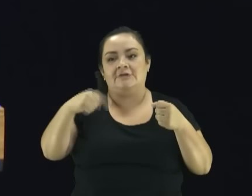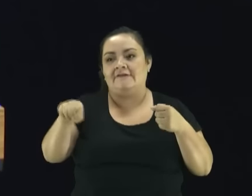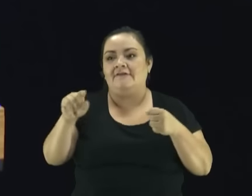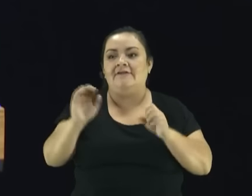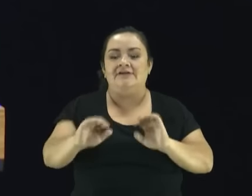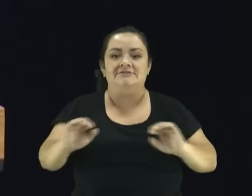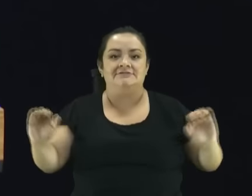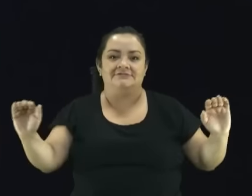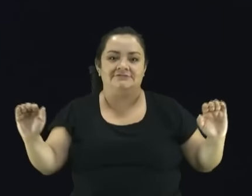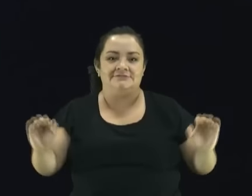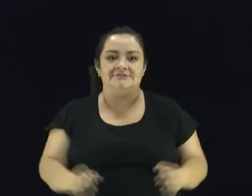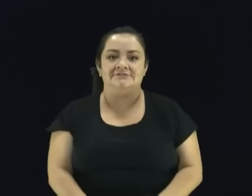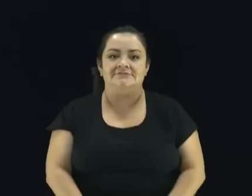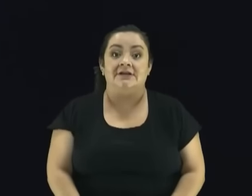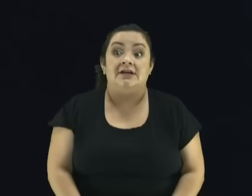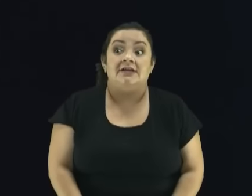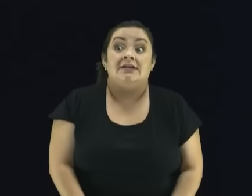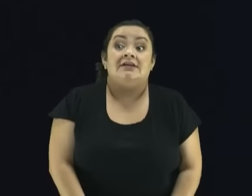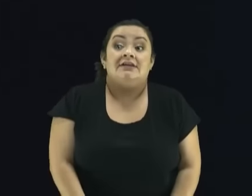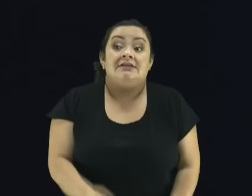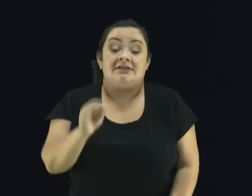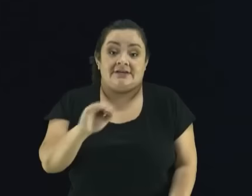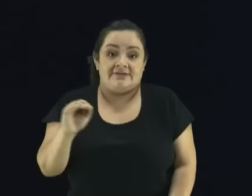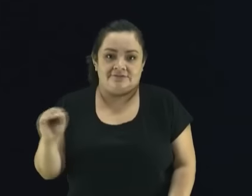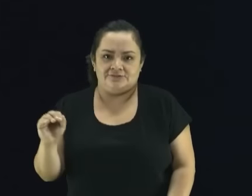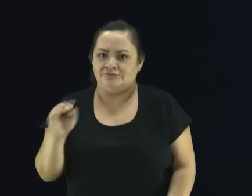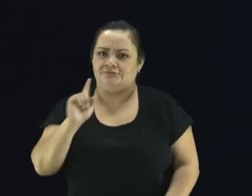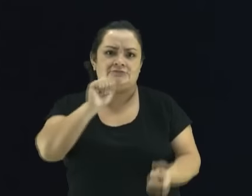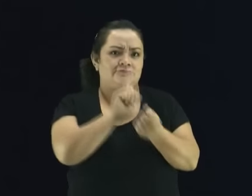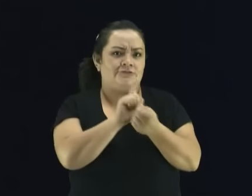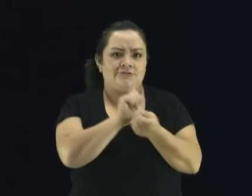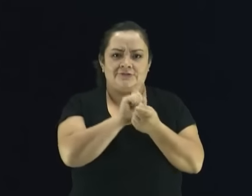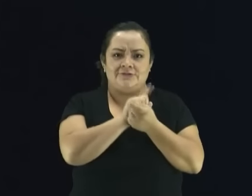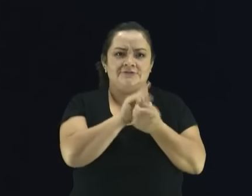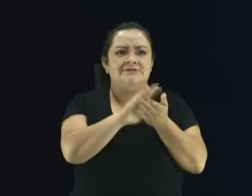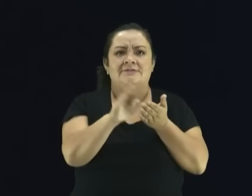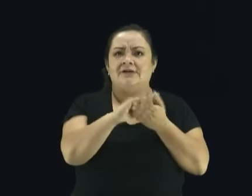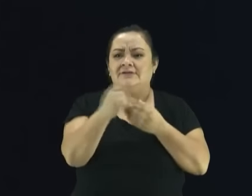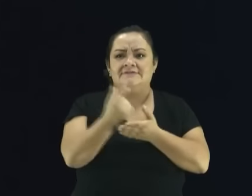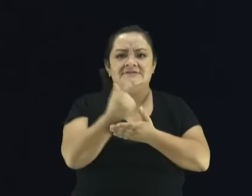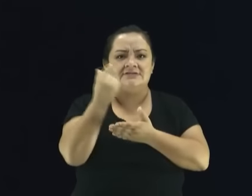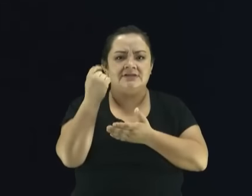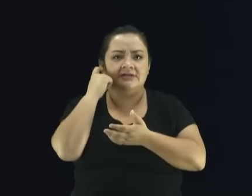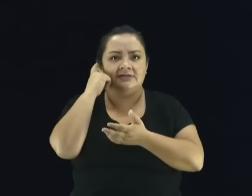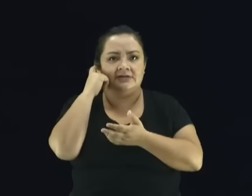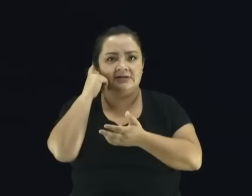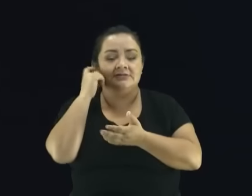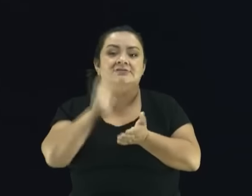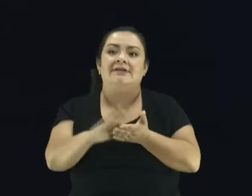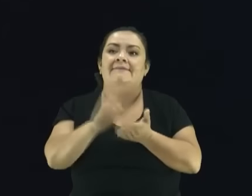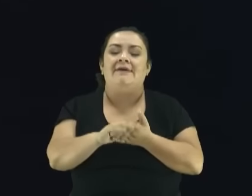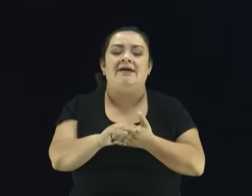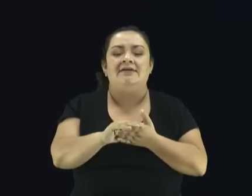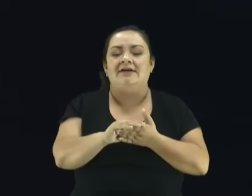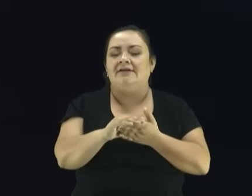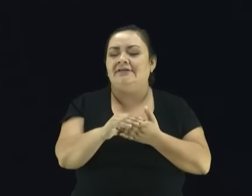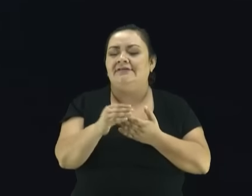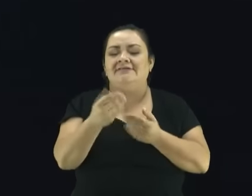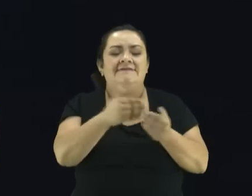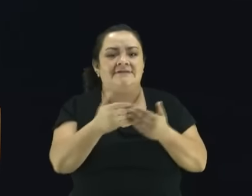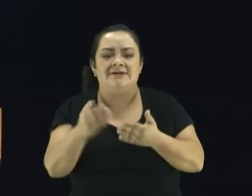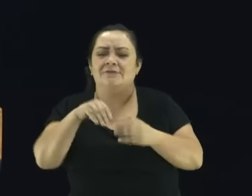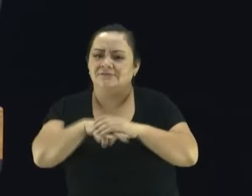y muchos hijos de crianza que tenemos ahora que muchos de ustedes no los conocen que se le paga la universidad que se le pague una maestría que se le pague el colegio que compre los zapatos